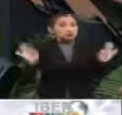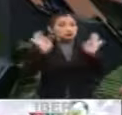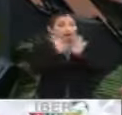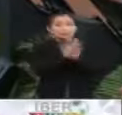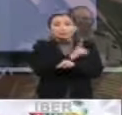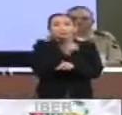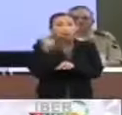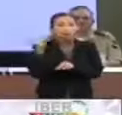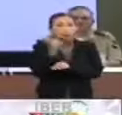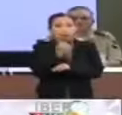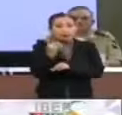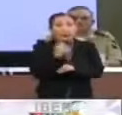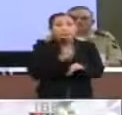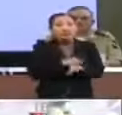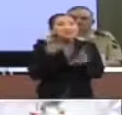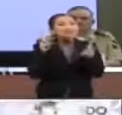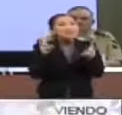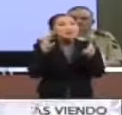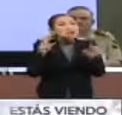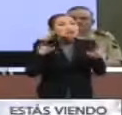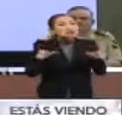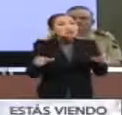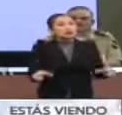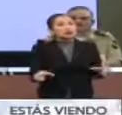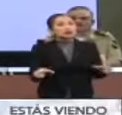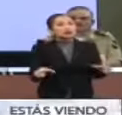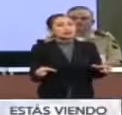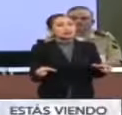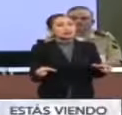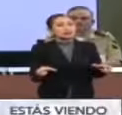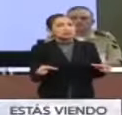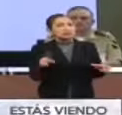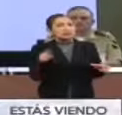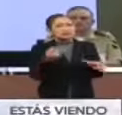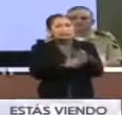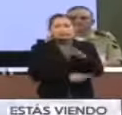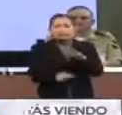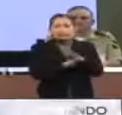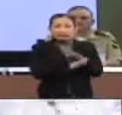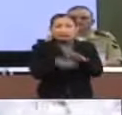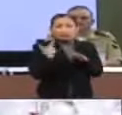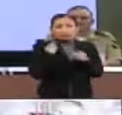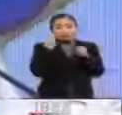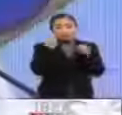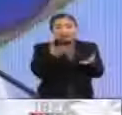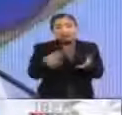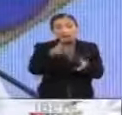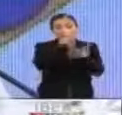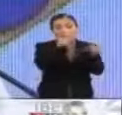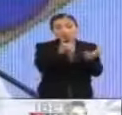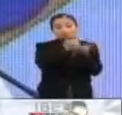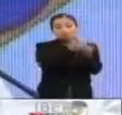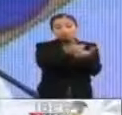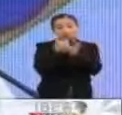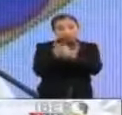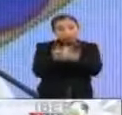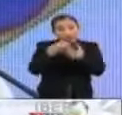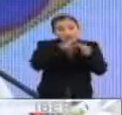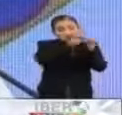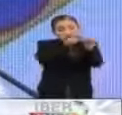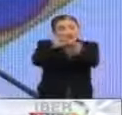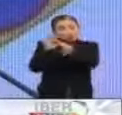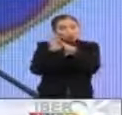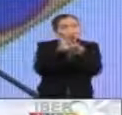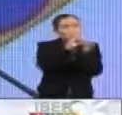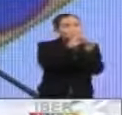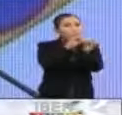relevantes, porque sobre todo los temas de seguridad es fundamental, y la contribución de la paz es fundamental, la